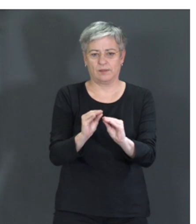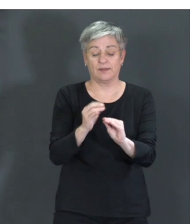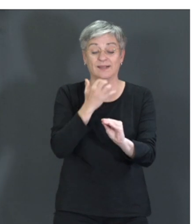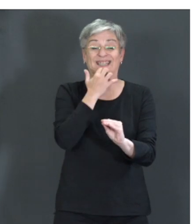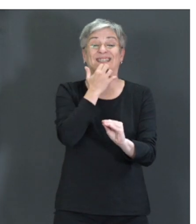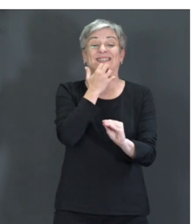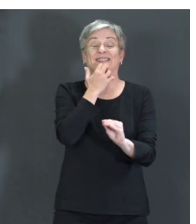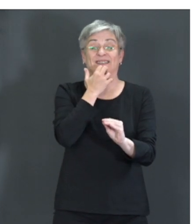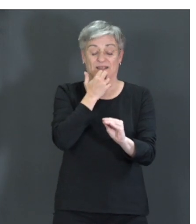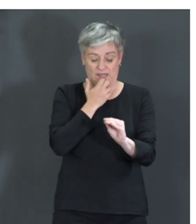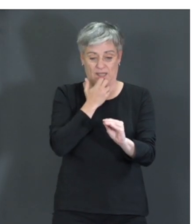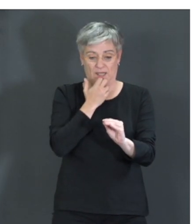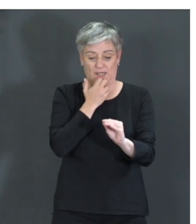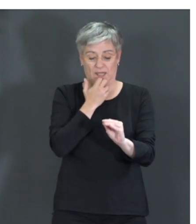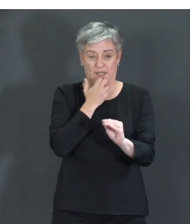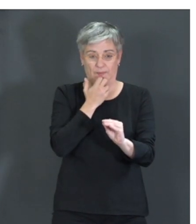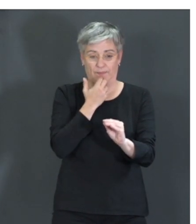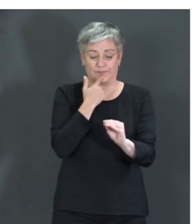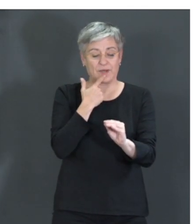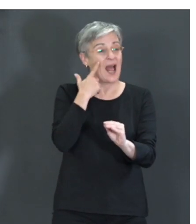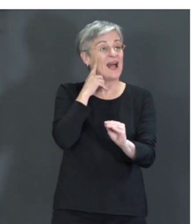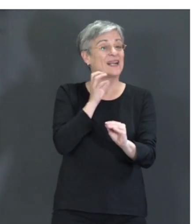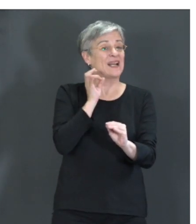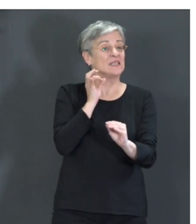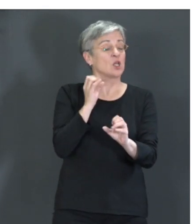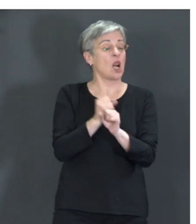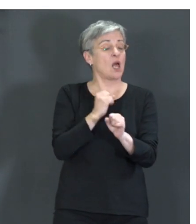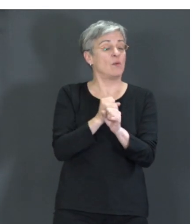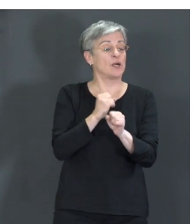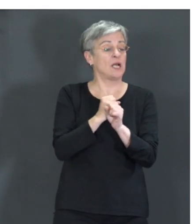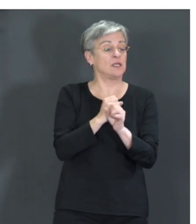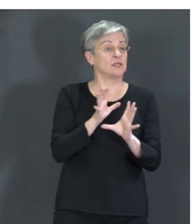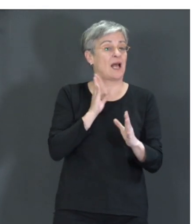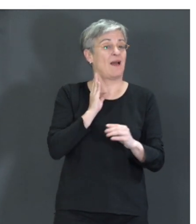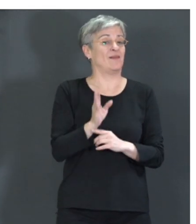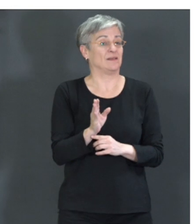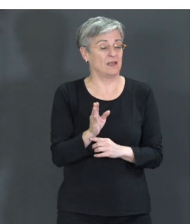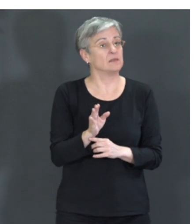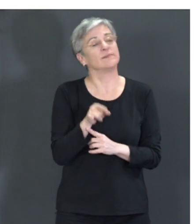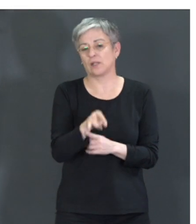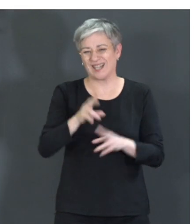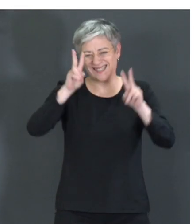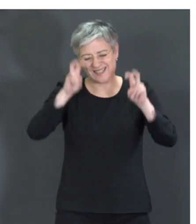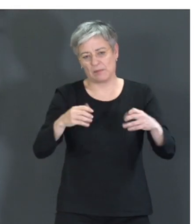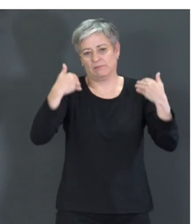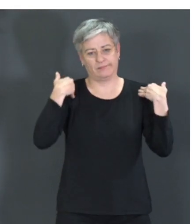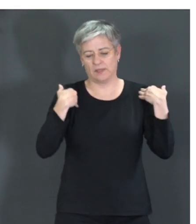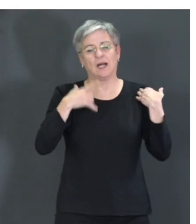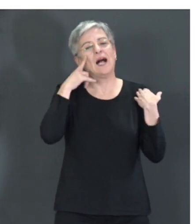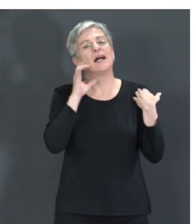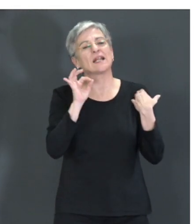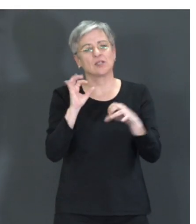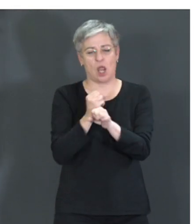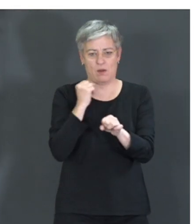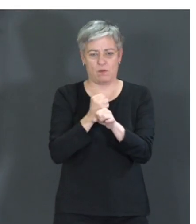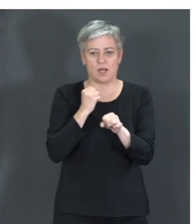afectada en mayor medida por un riesgo laboral, es un tema de riesgos laborales. De hecho, uno de los,